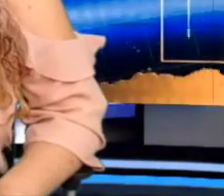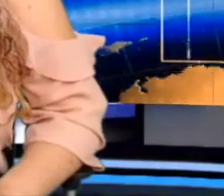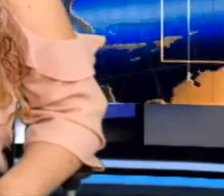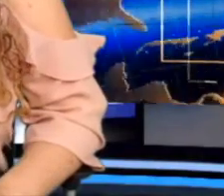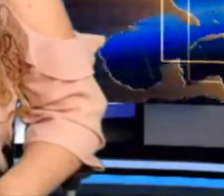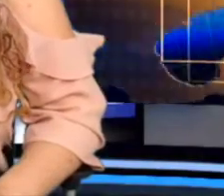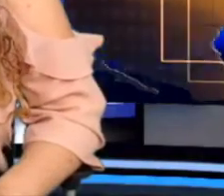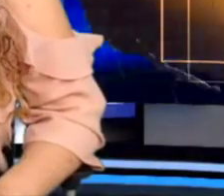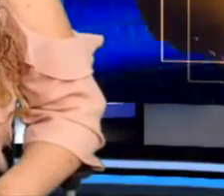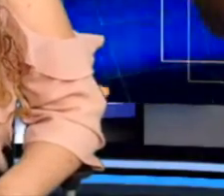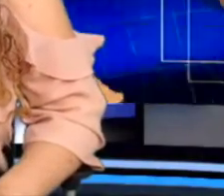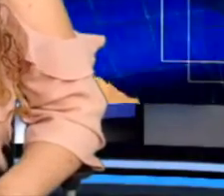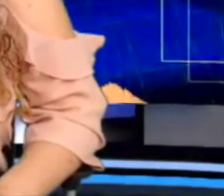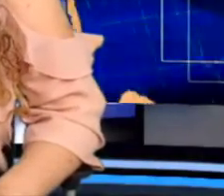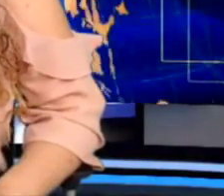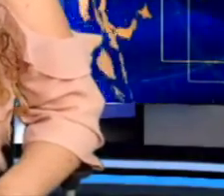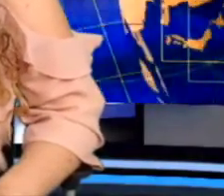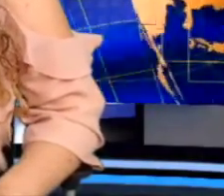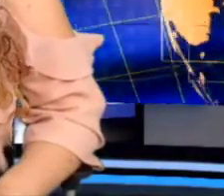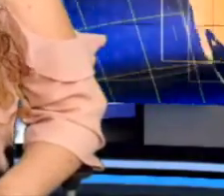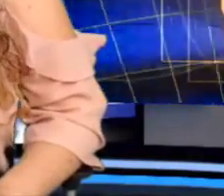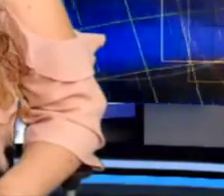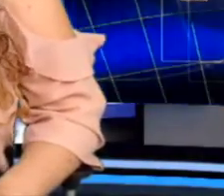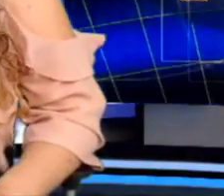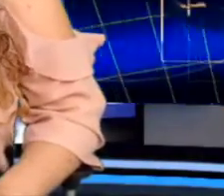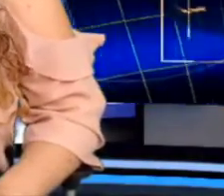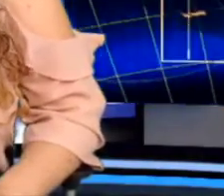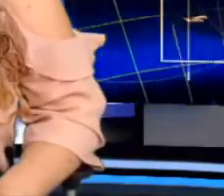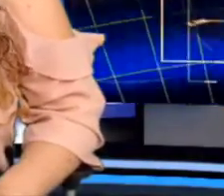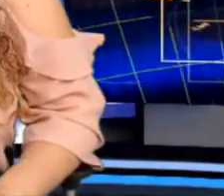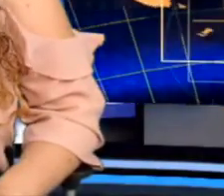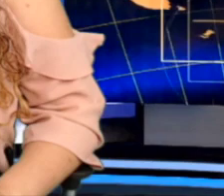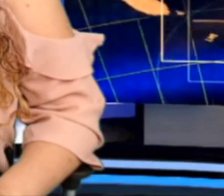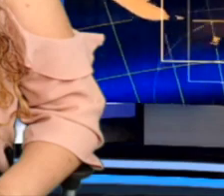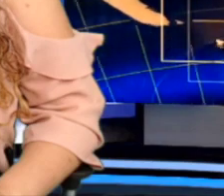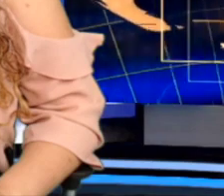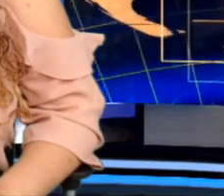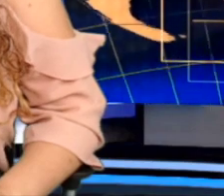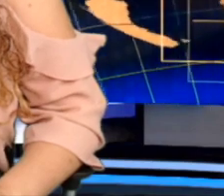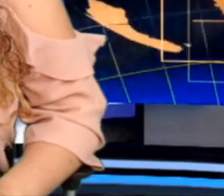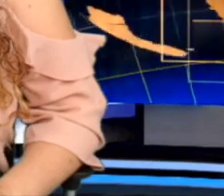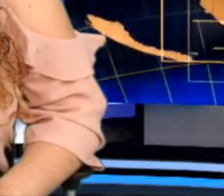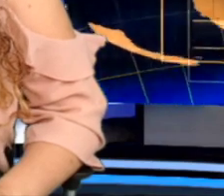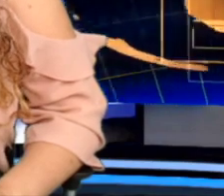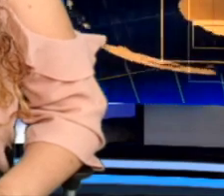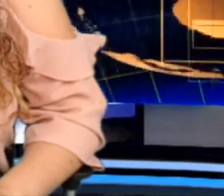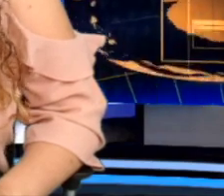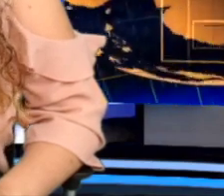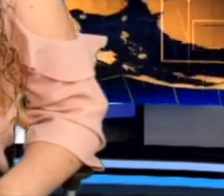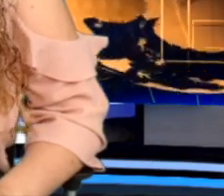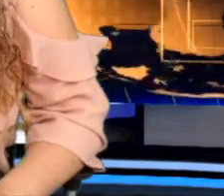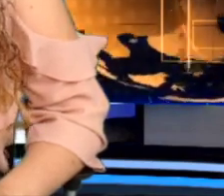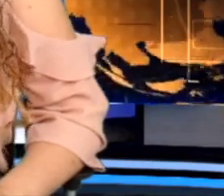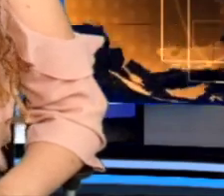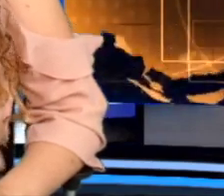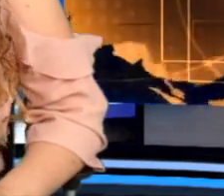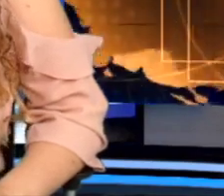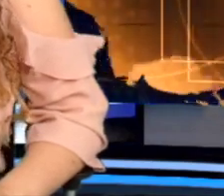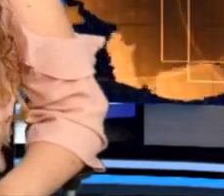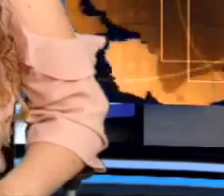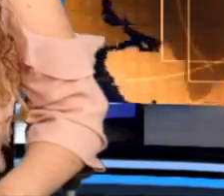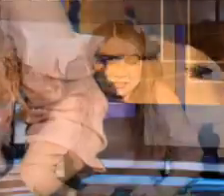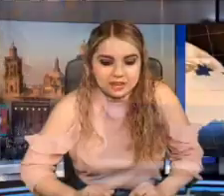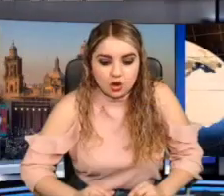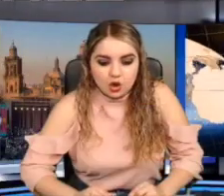la batalla en contra del COVID-19. Vamos escuchando al subsecretario